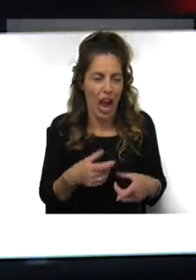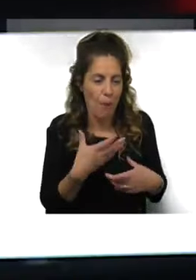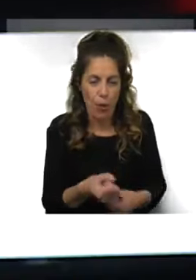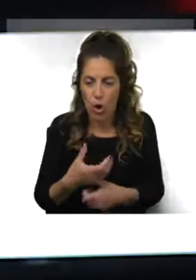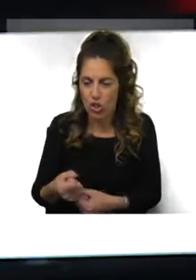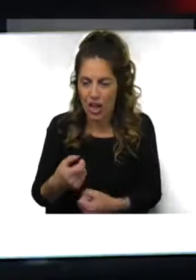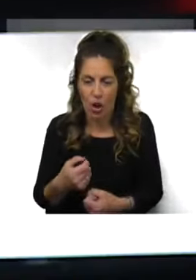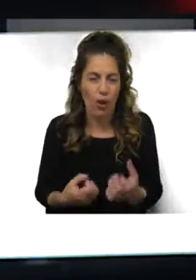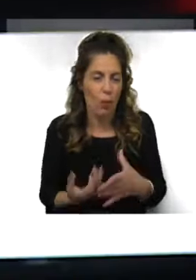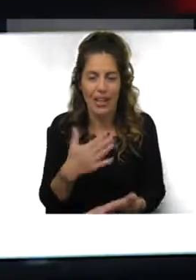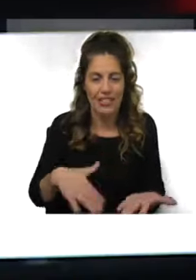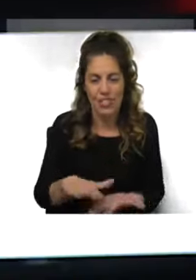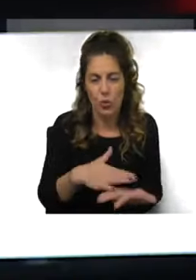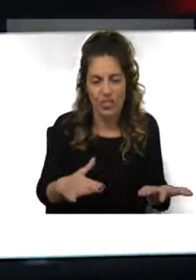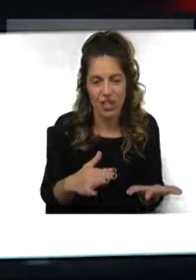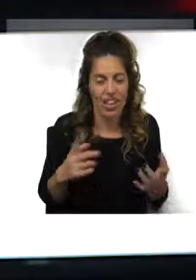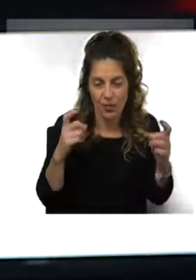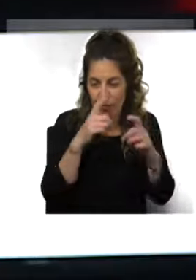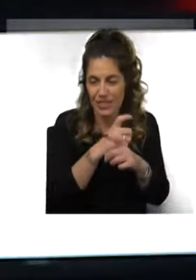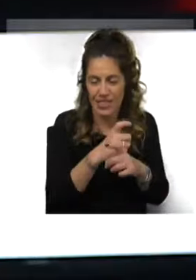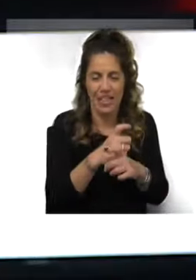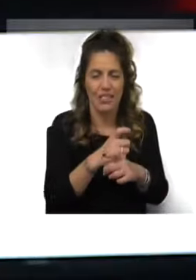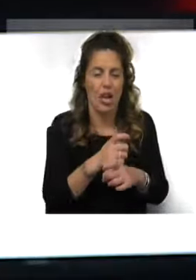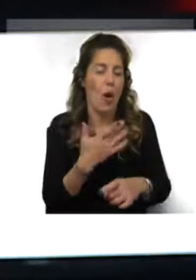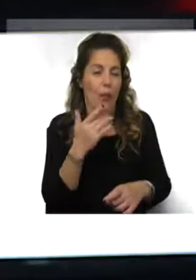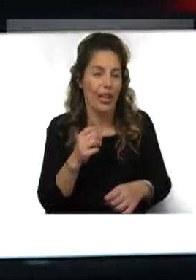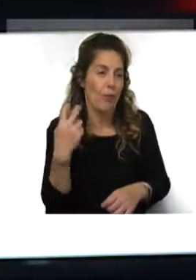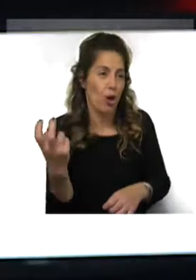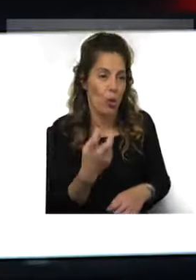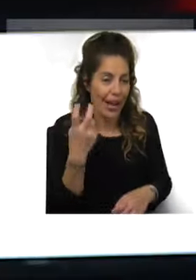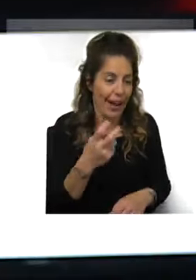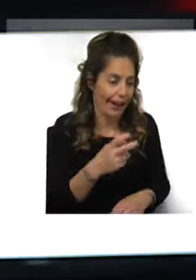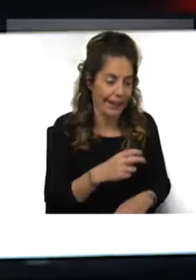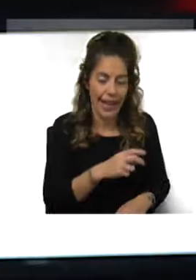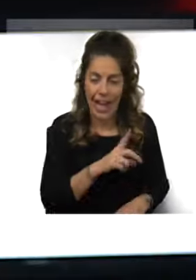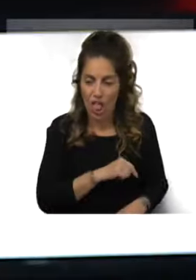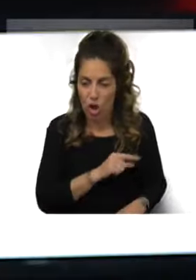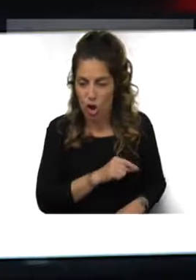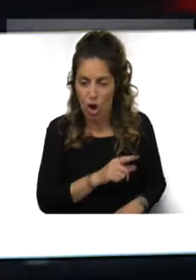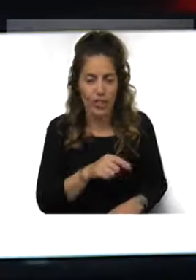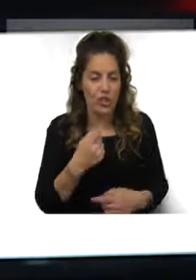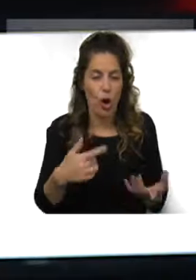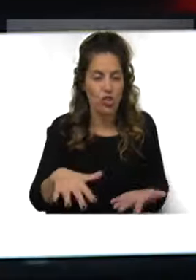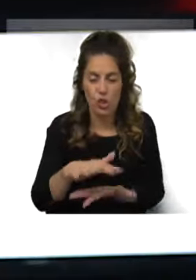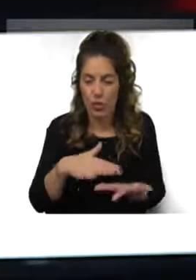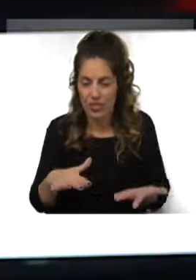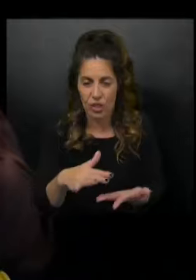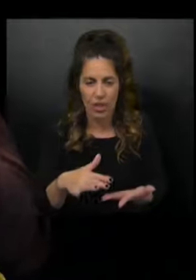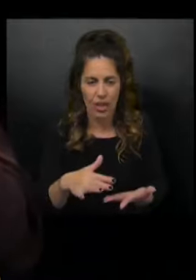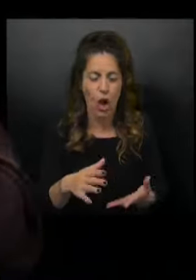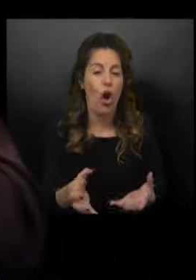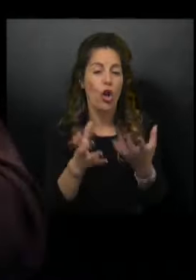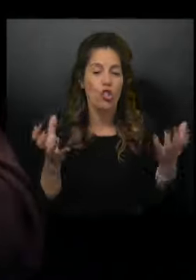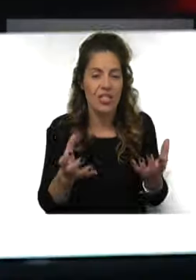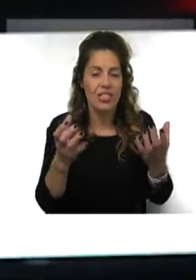cuando aparecen no este sea el huracán en Dolores este o cualquier otro tipo de situación o los incendios en el